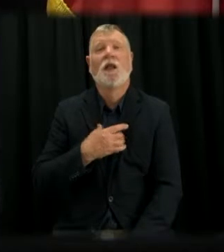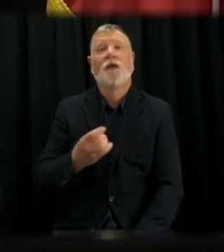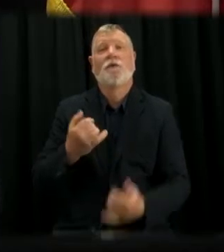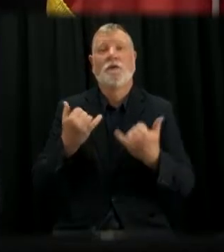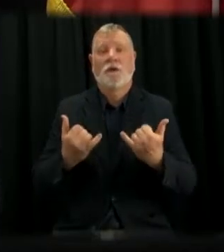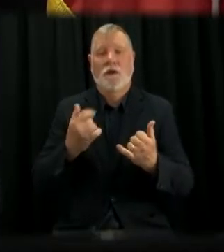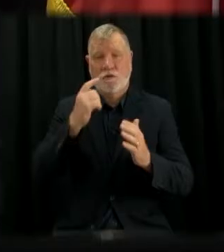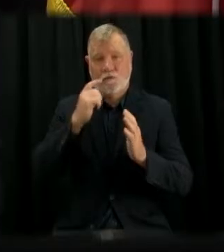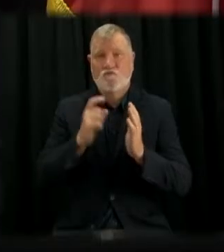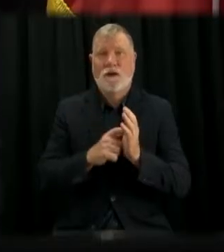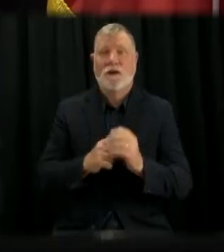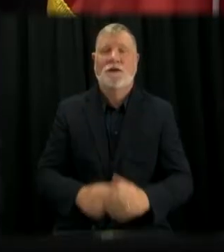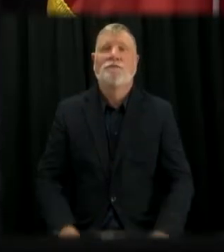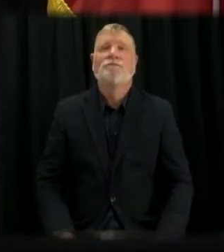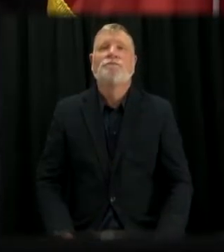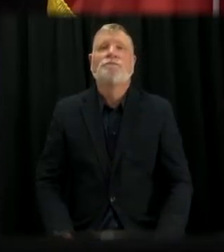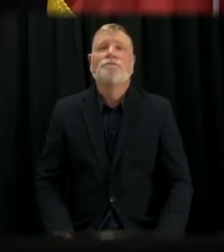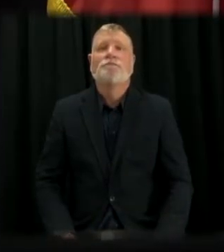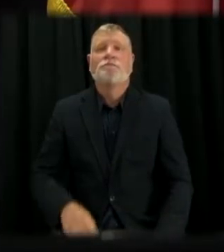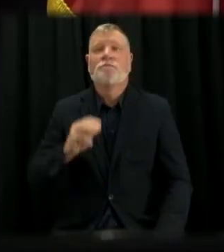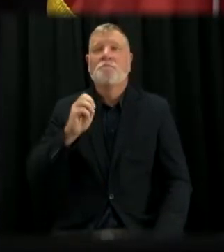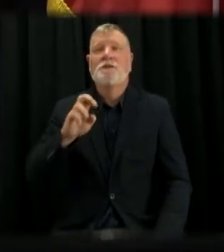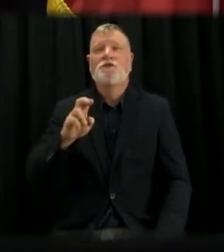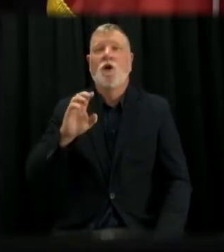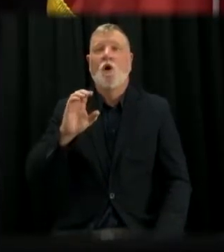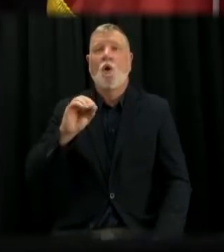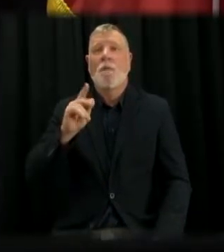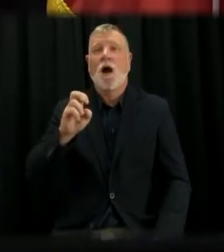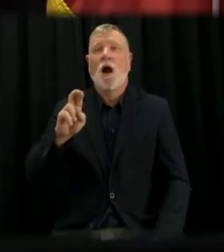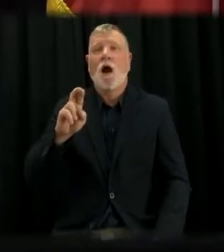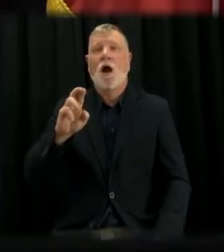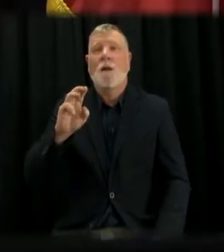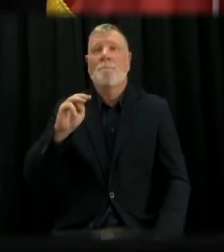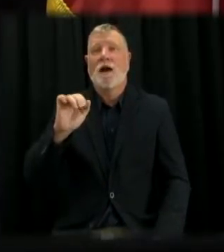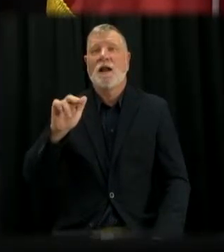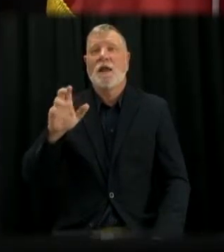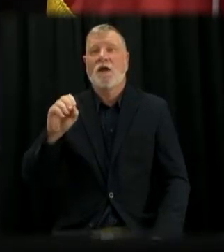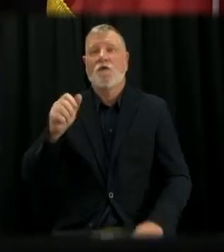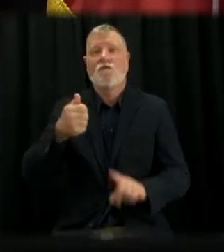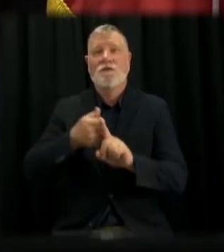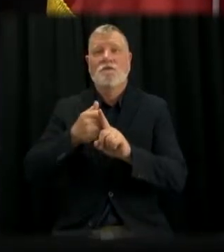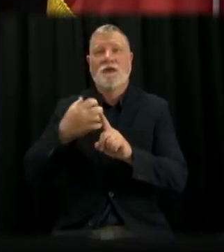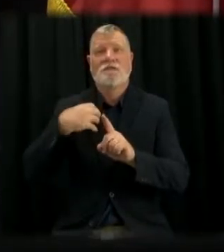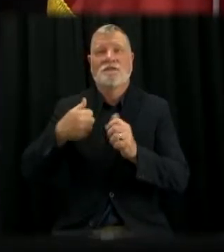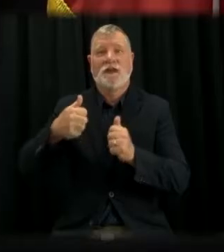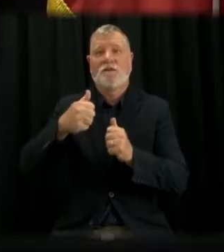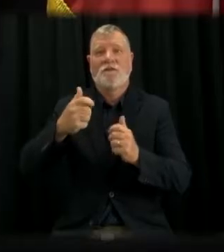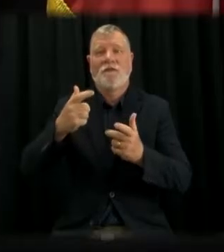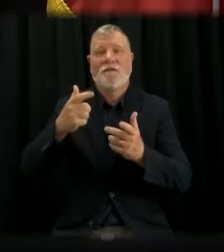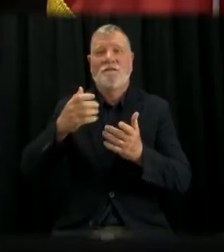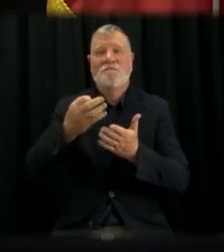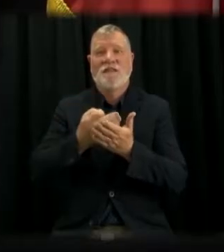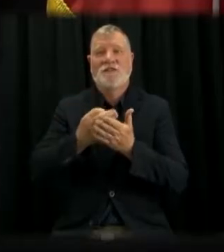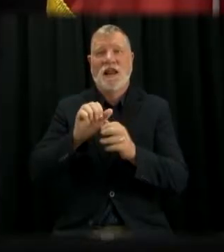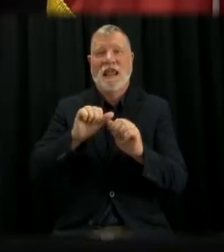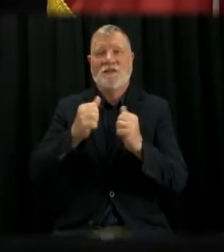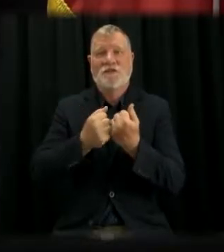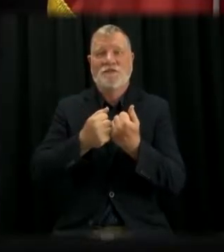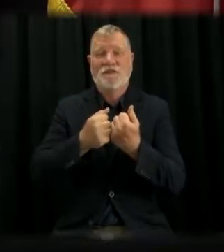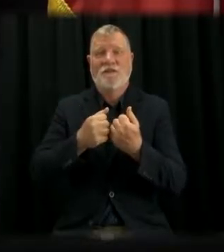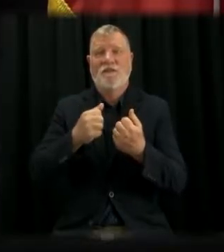Quisiera ahora reconocer al señor Omar Marrero, el director ejecutivo de AFAF,